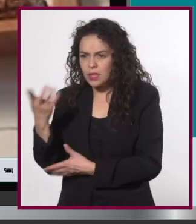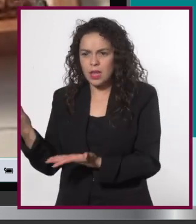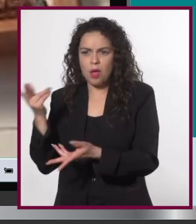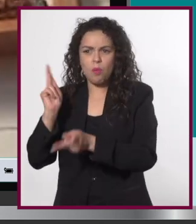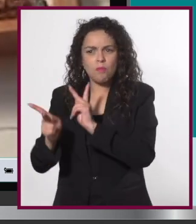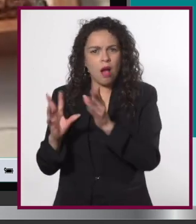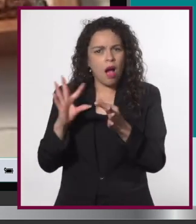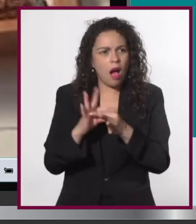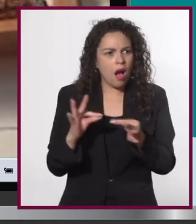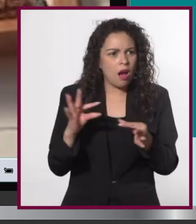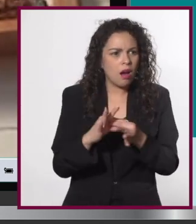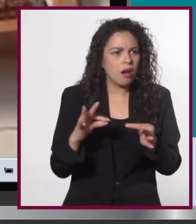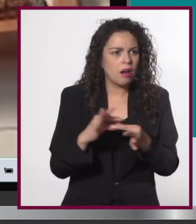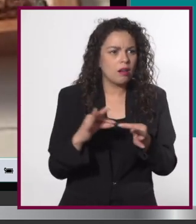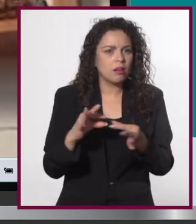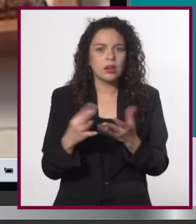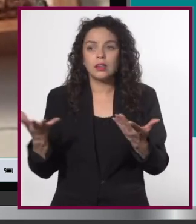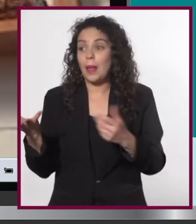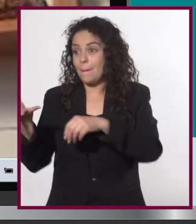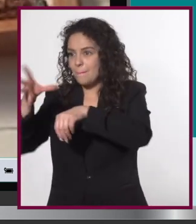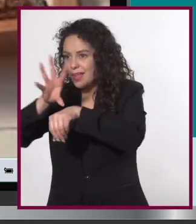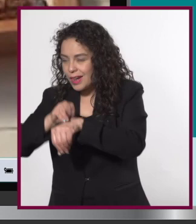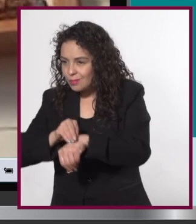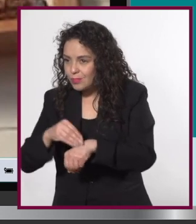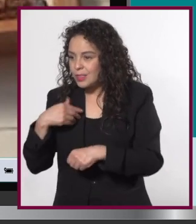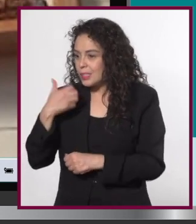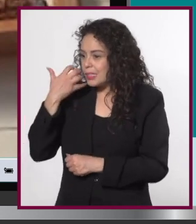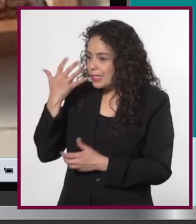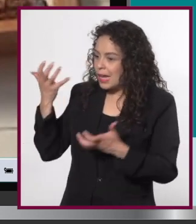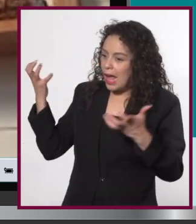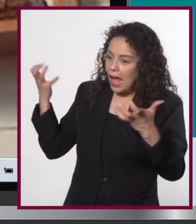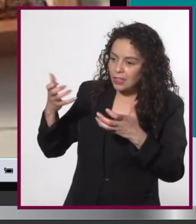y decir, pedir permiso,